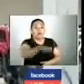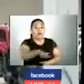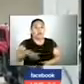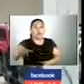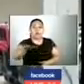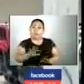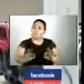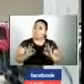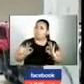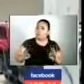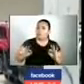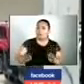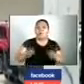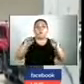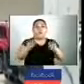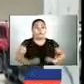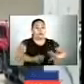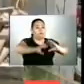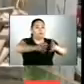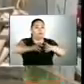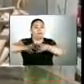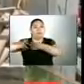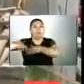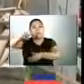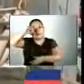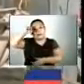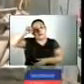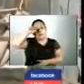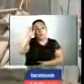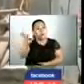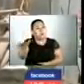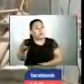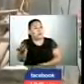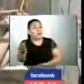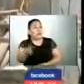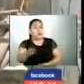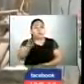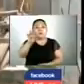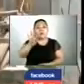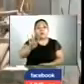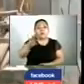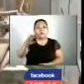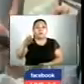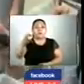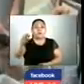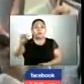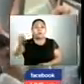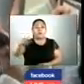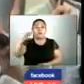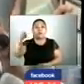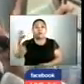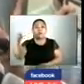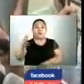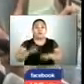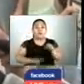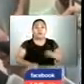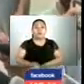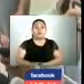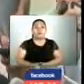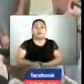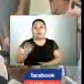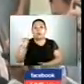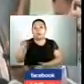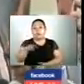para el desarrollo de las comisiones, donde se invertirán aproximadamente 400 mil dólares. Pero le tocaría a la próxima